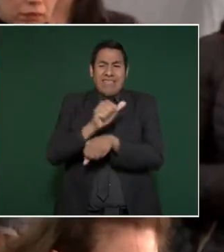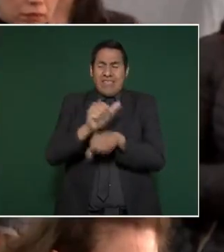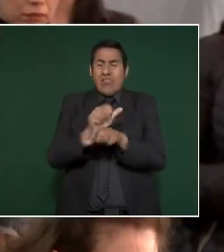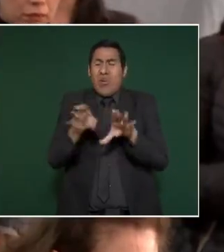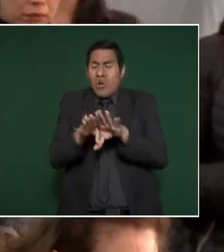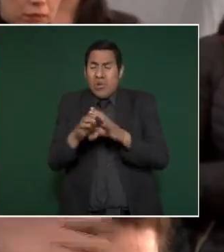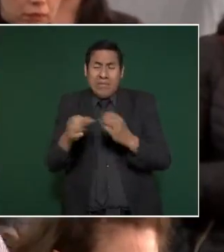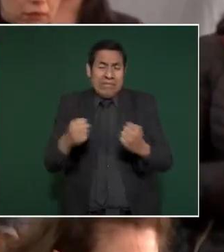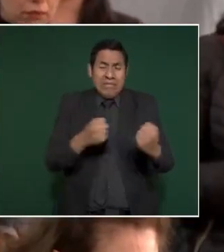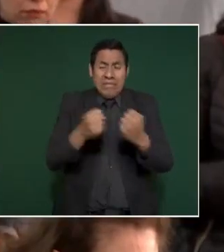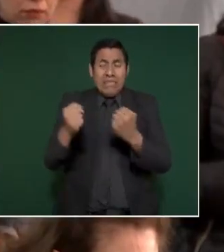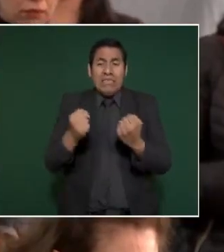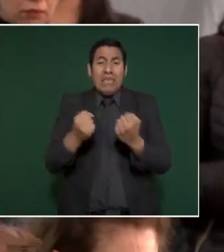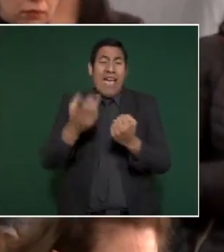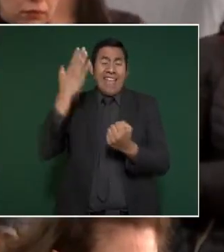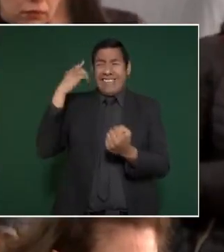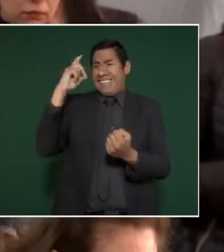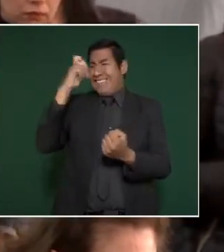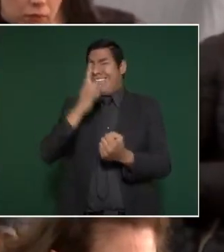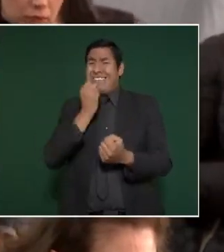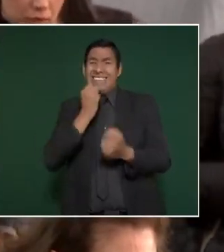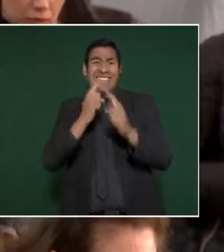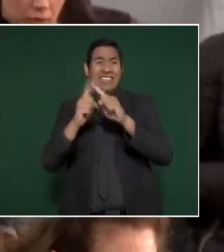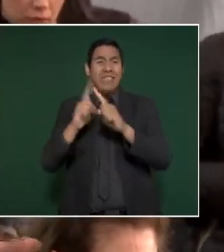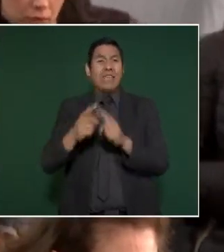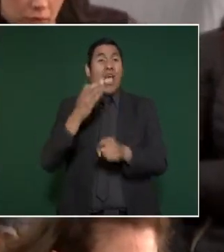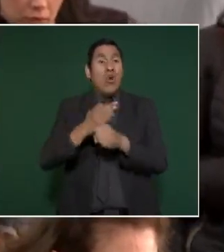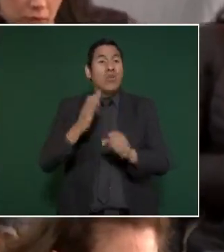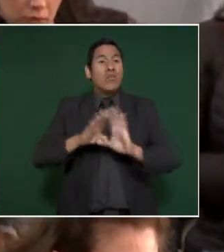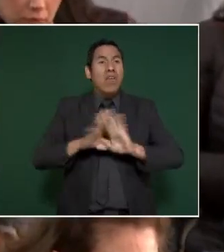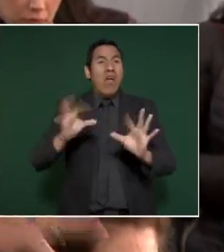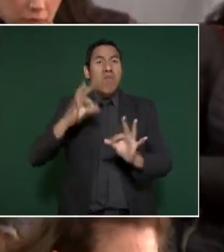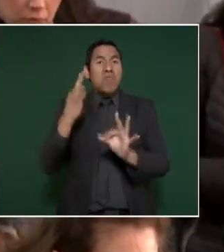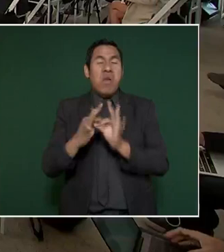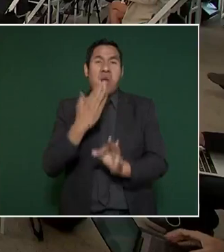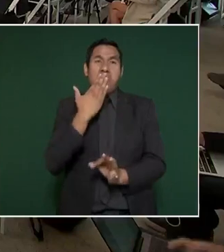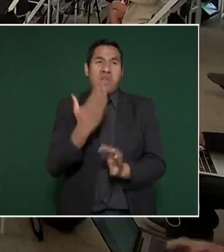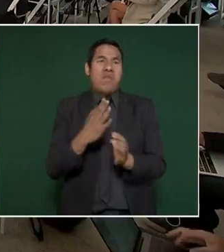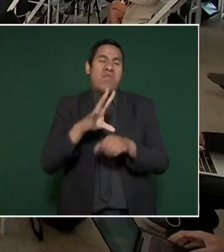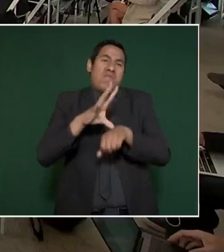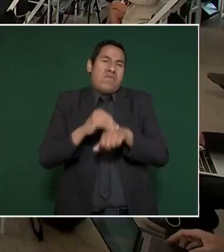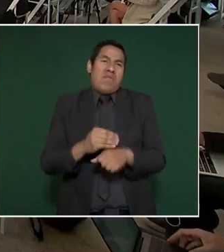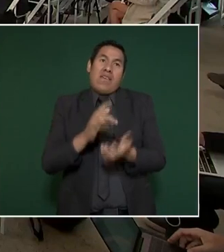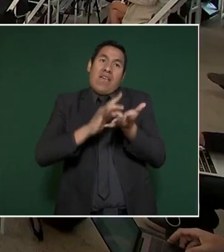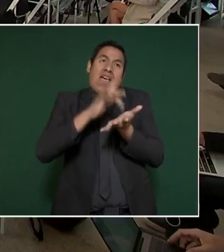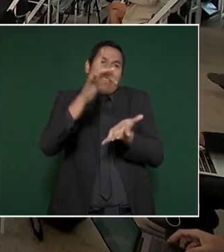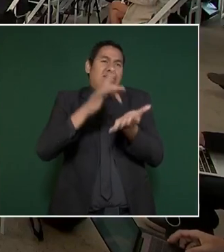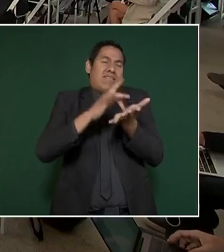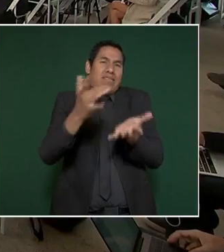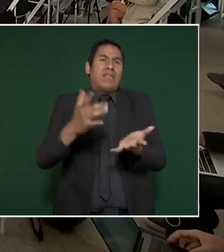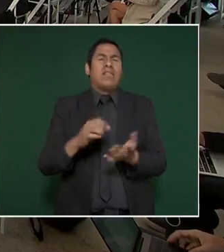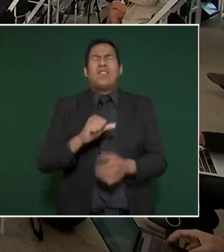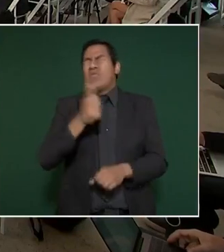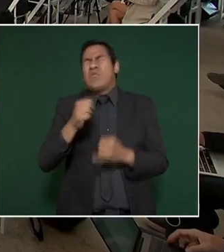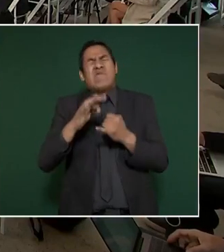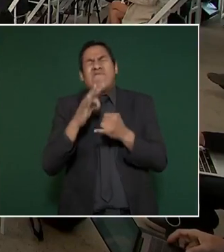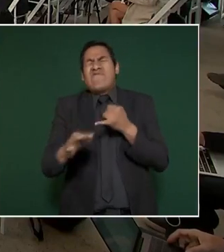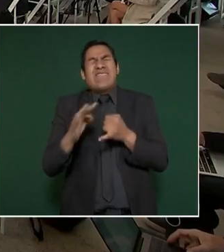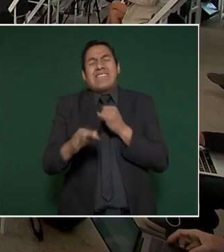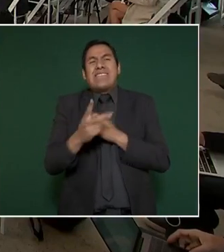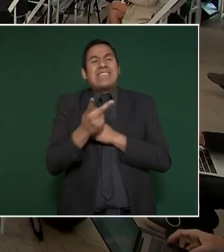ahora ya está no los molesta la policía de ningún lado y están totalmente legalizados Y por último señor pues nada más el tema del agua en Rosarito